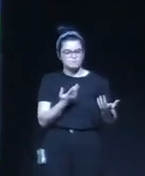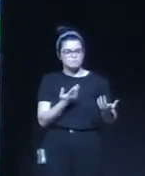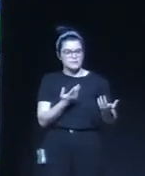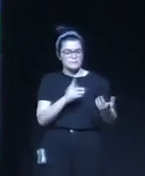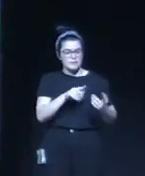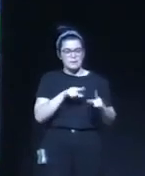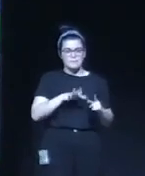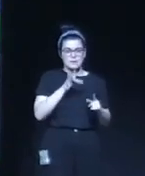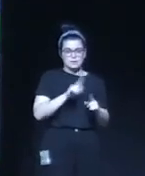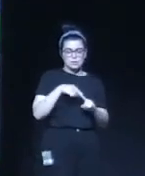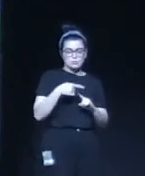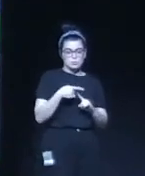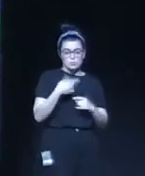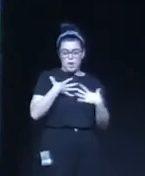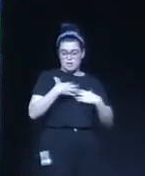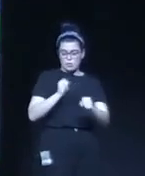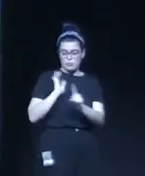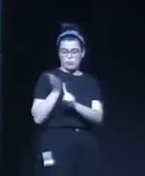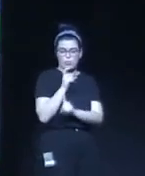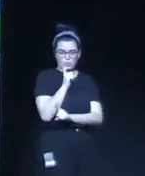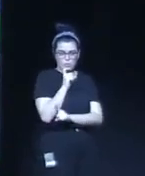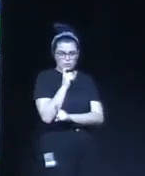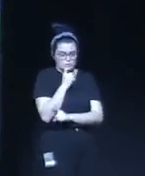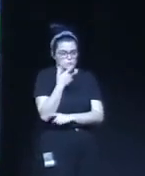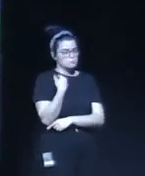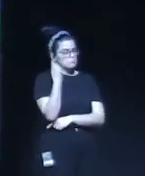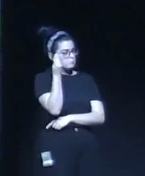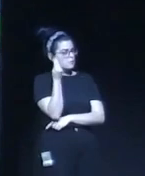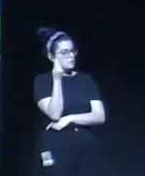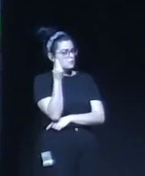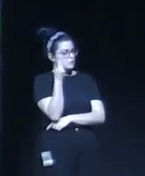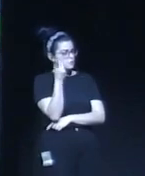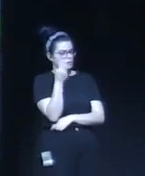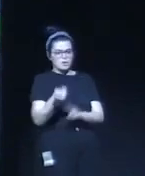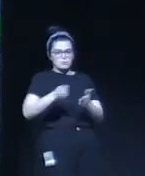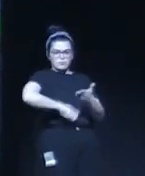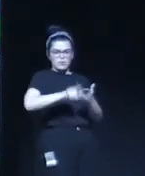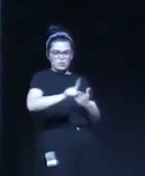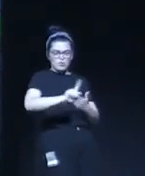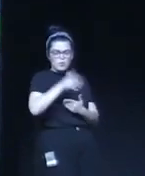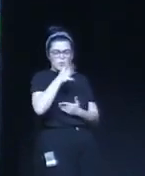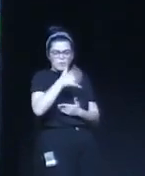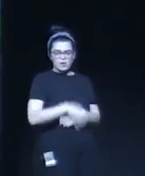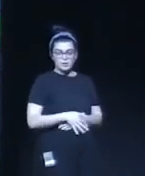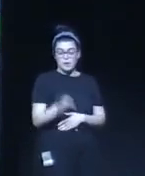uno se pregunta, ¿por qué no se cierra? Porque tiene mucho poder.